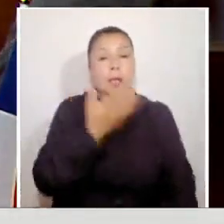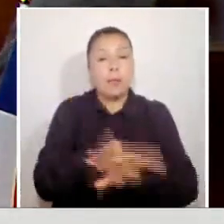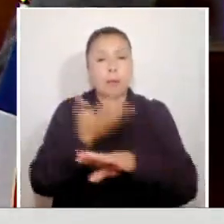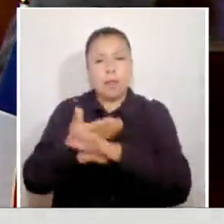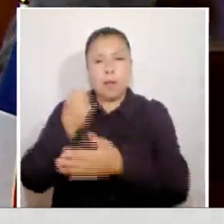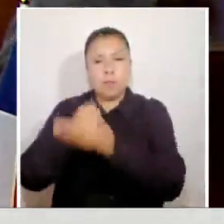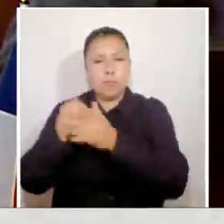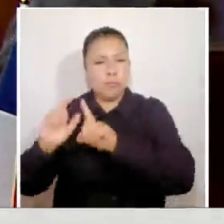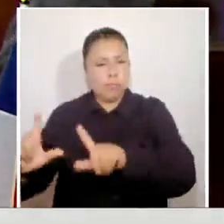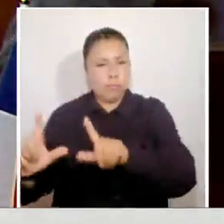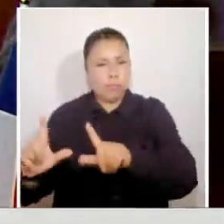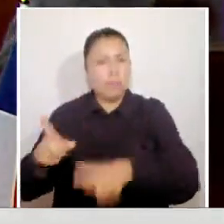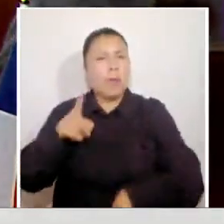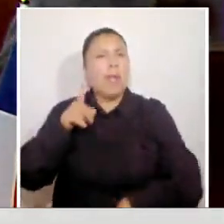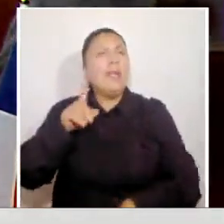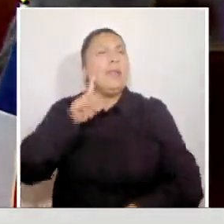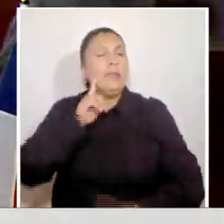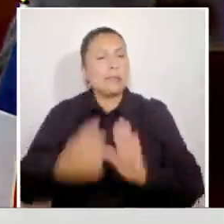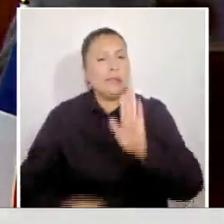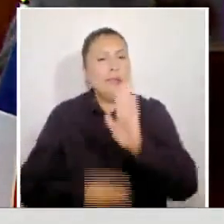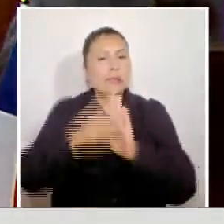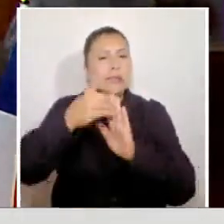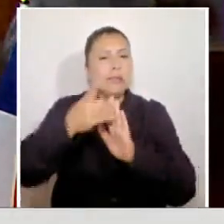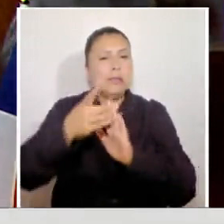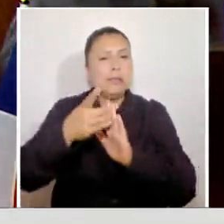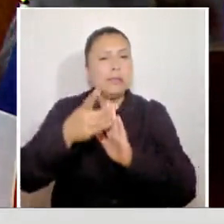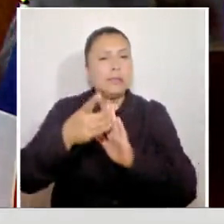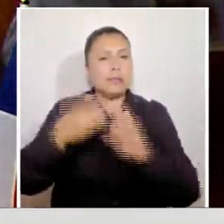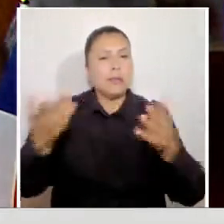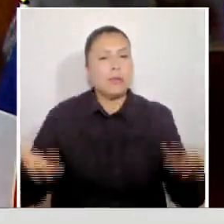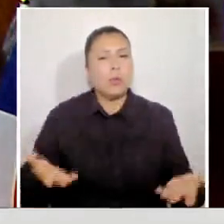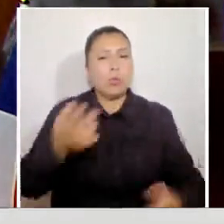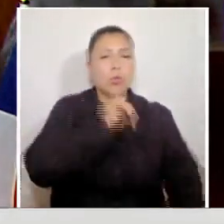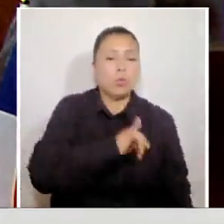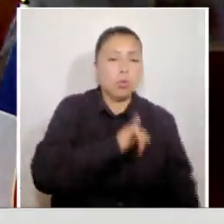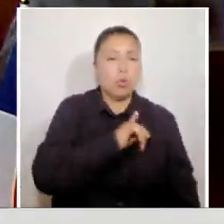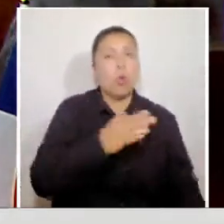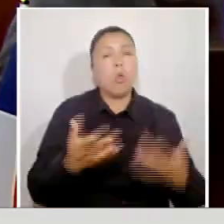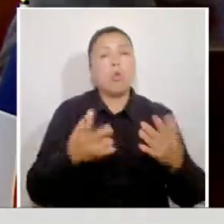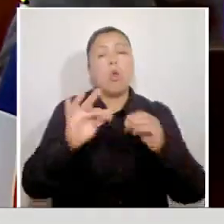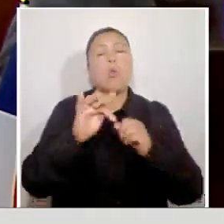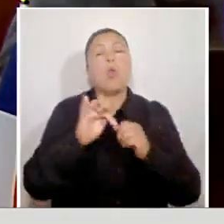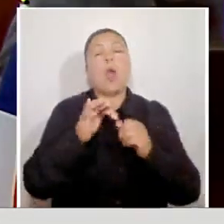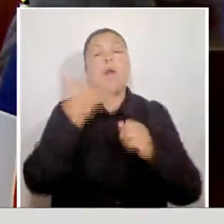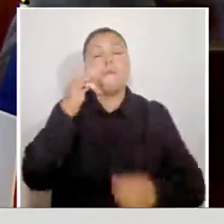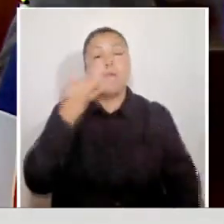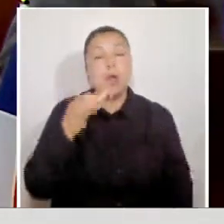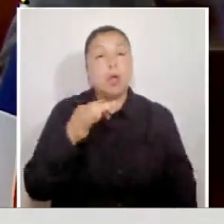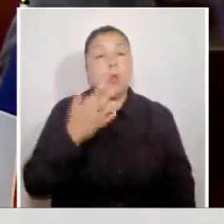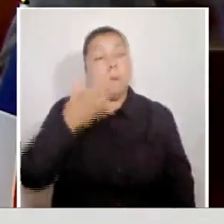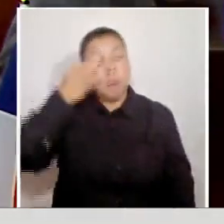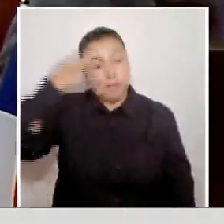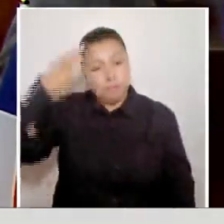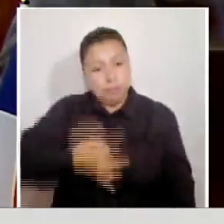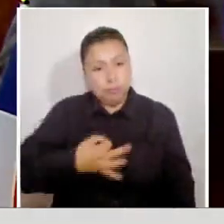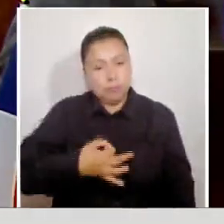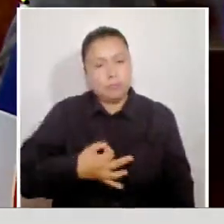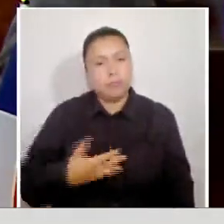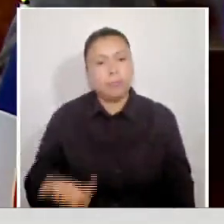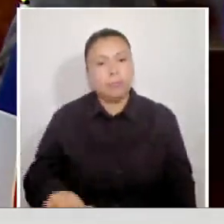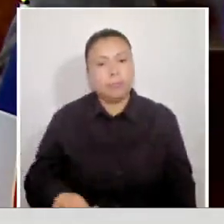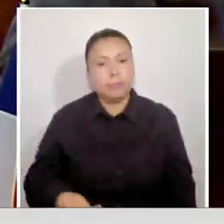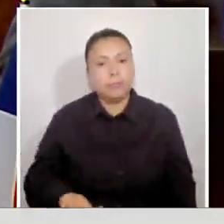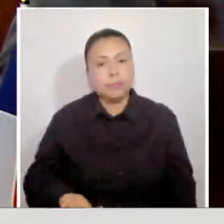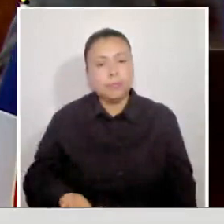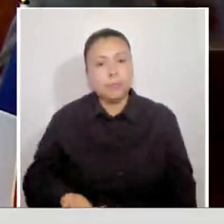quien está desarrollando la práctica eventualmente sí a través de una federación si quiere tener la certeza que esa persona está debidamente